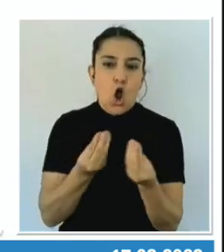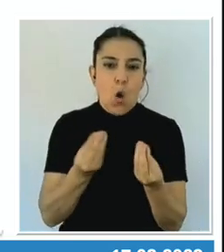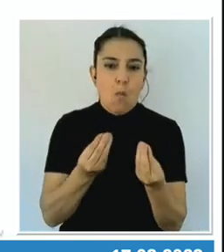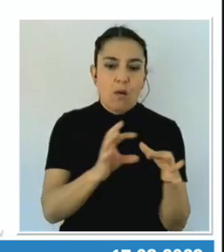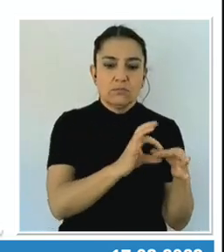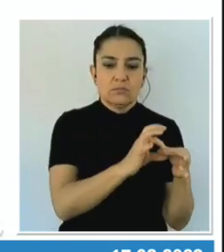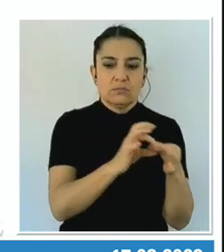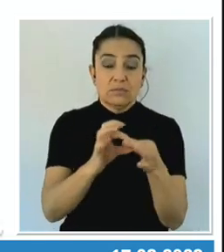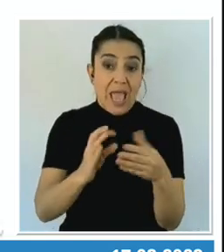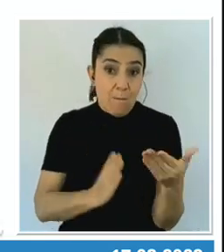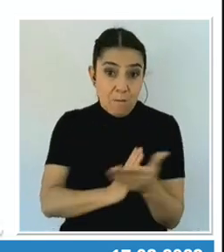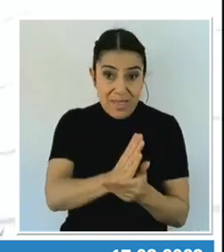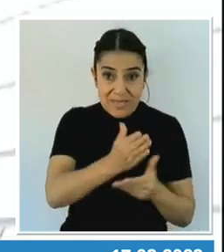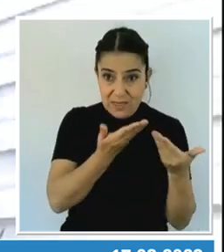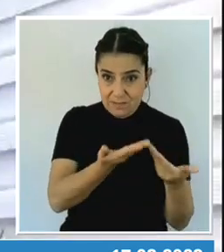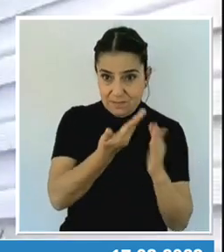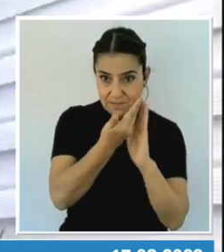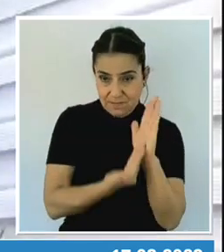andar